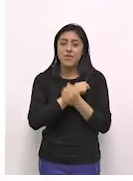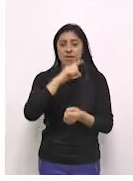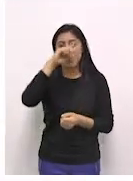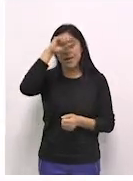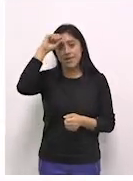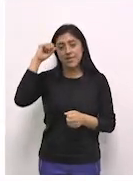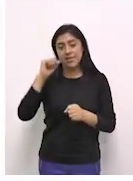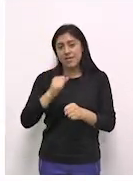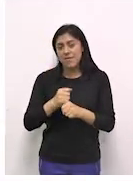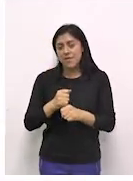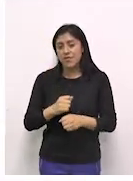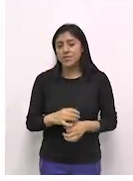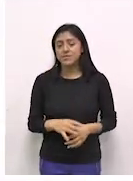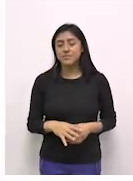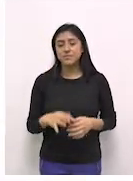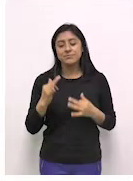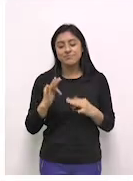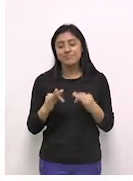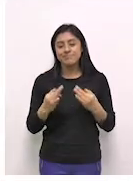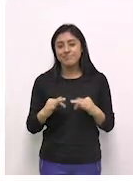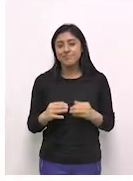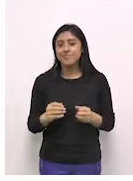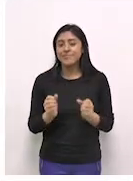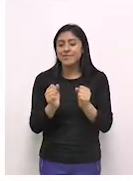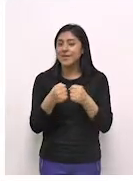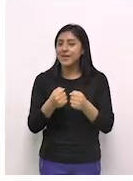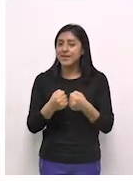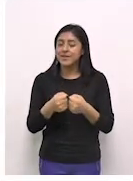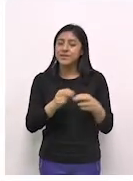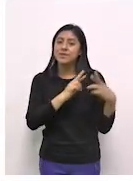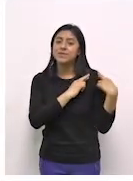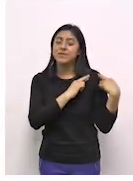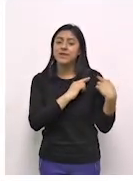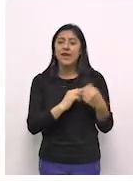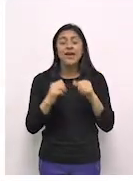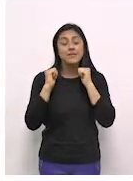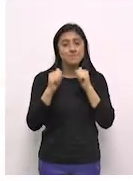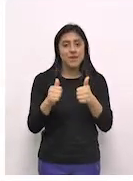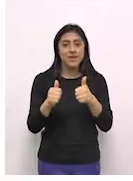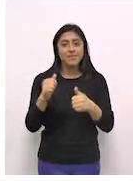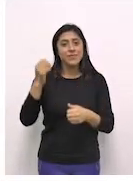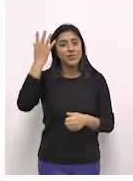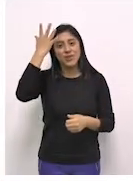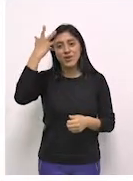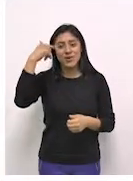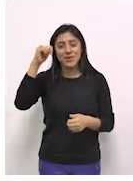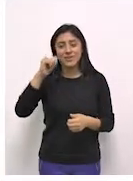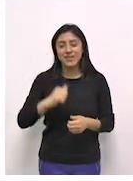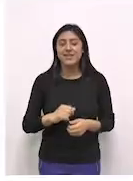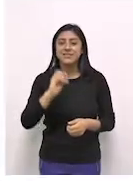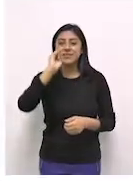tenerle amor al trabajo y tratar de hacerlo todo bien cada día.